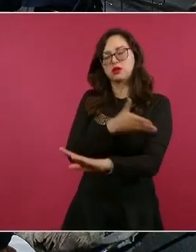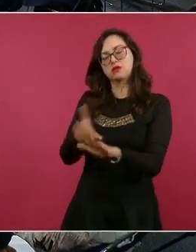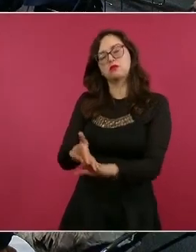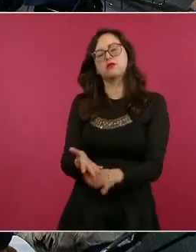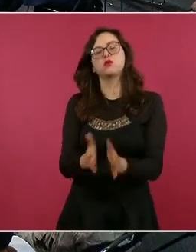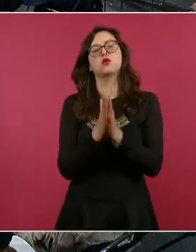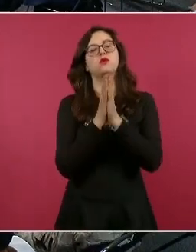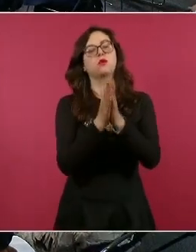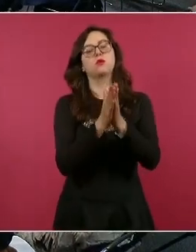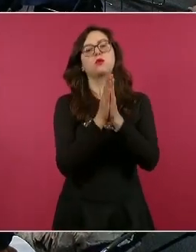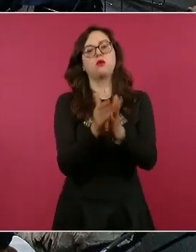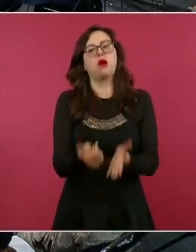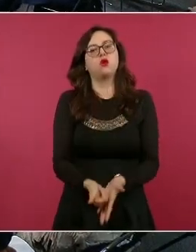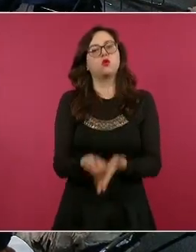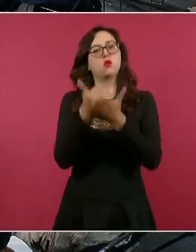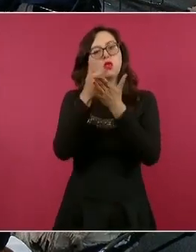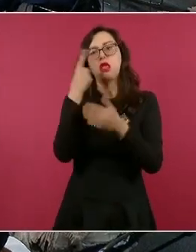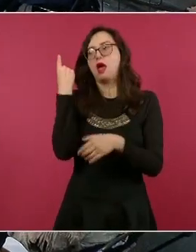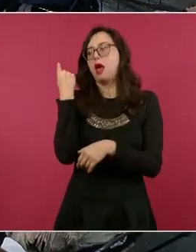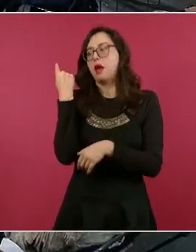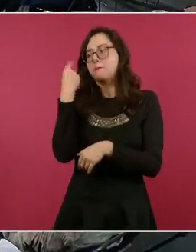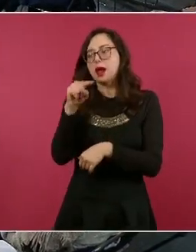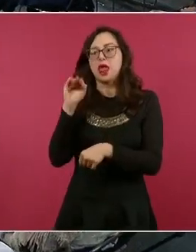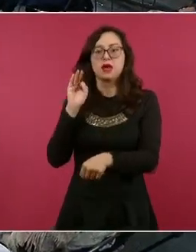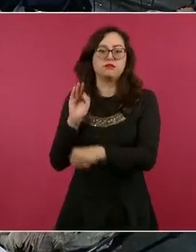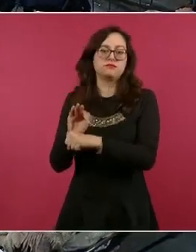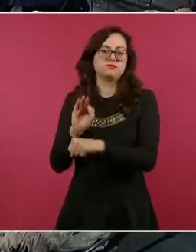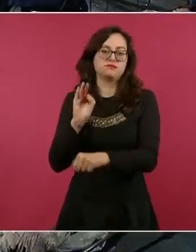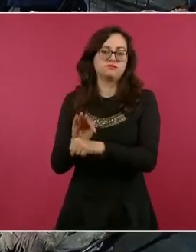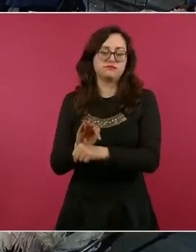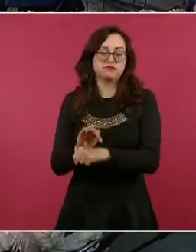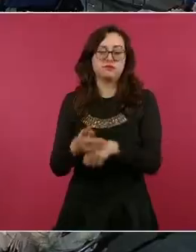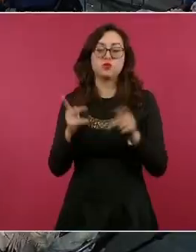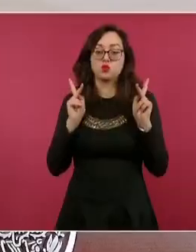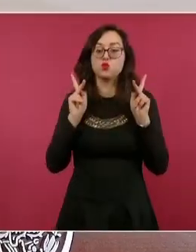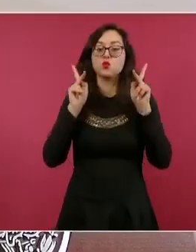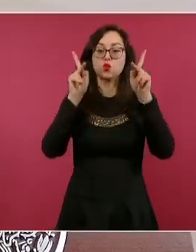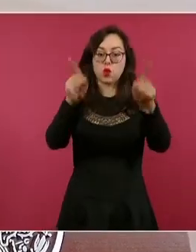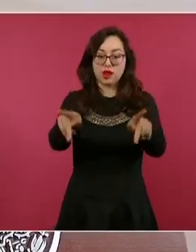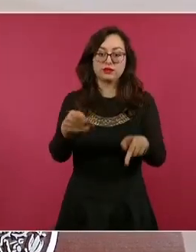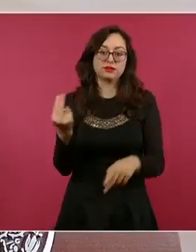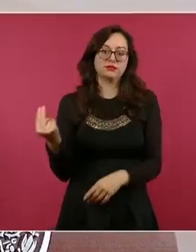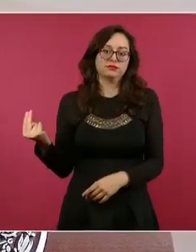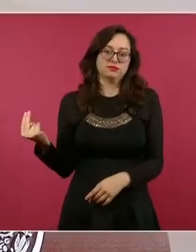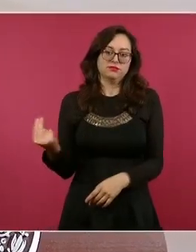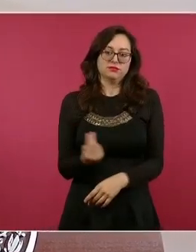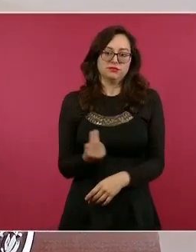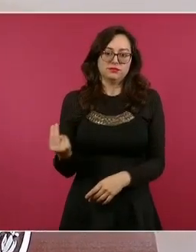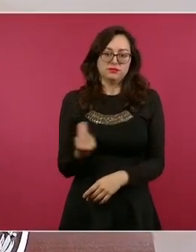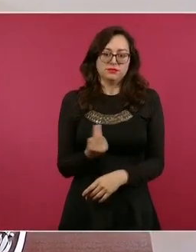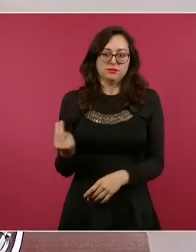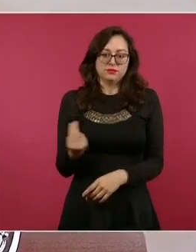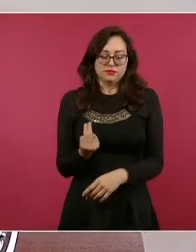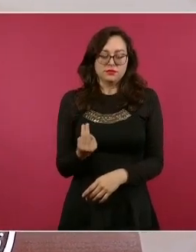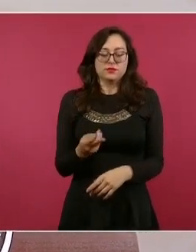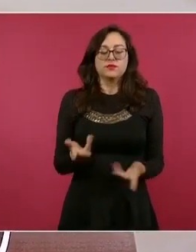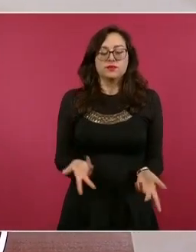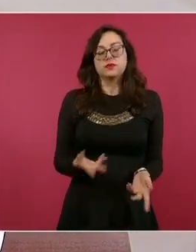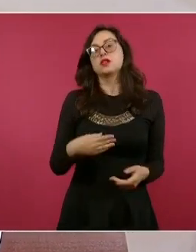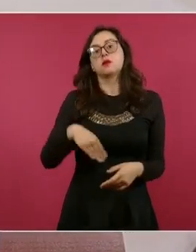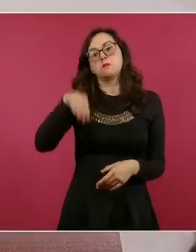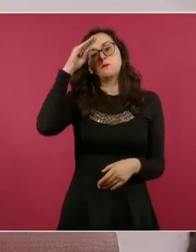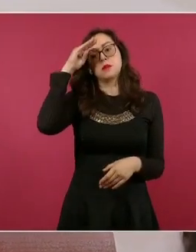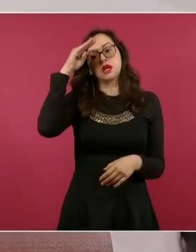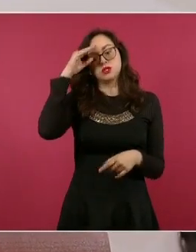de todas maneras, se está avanzando en la construcción de los dos puentes y espero que antes de terminar